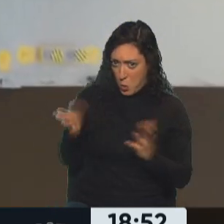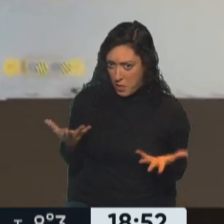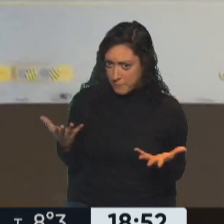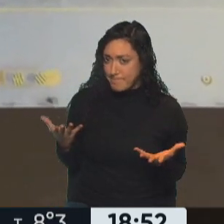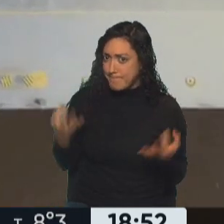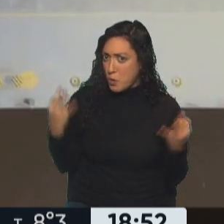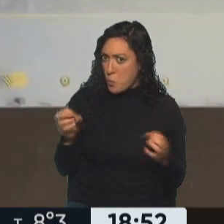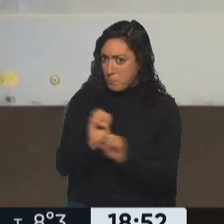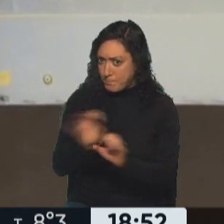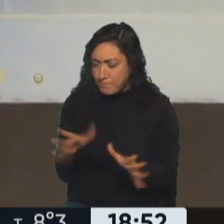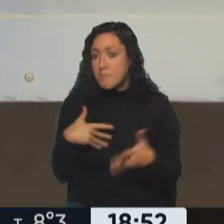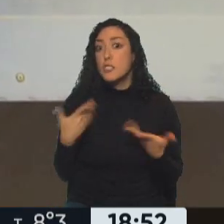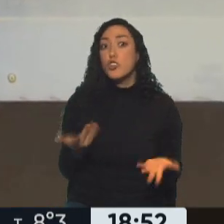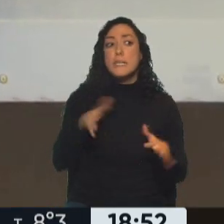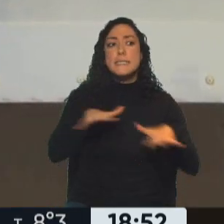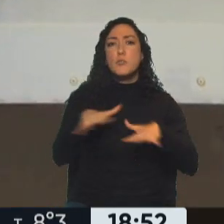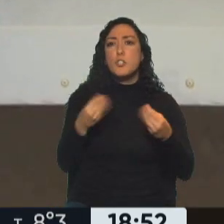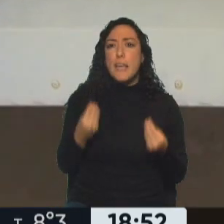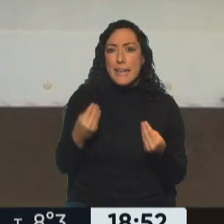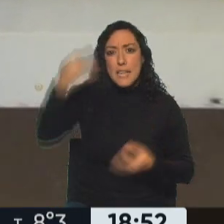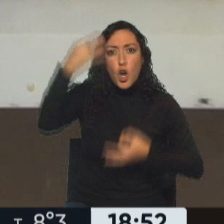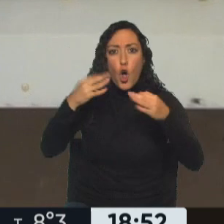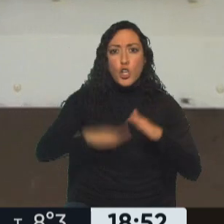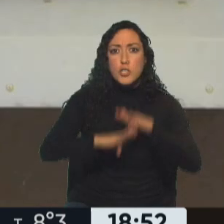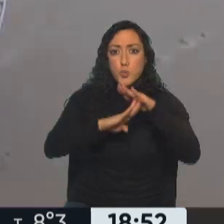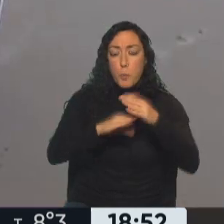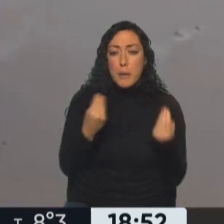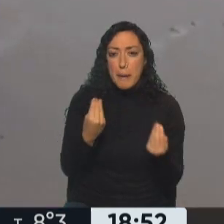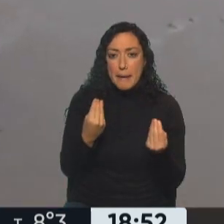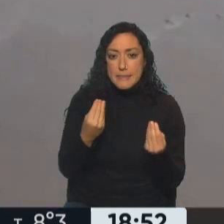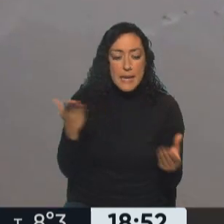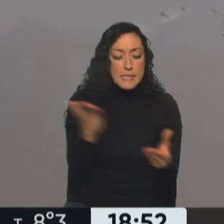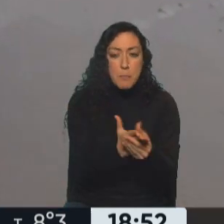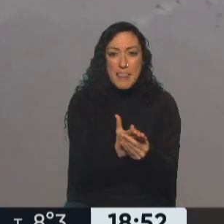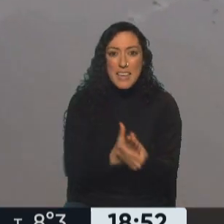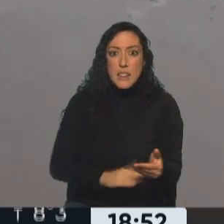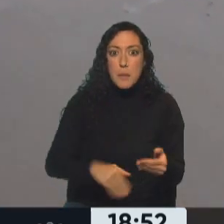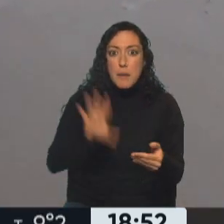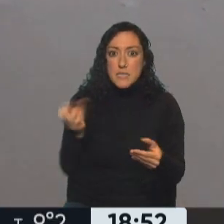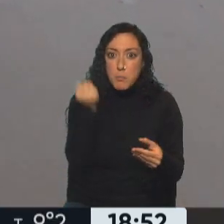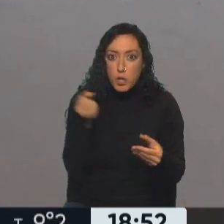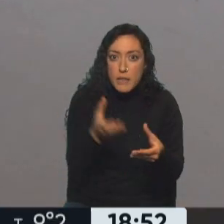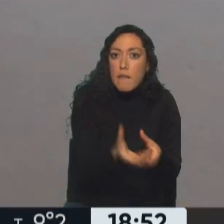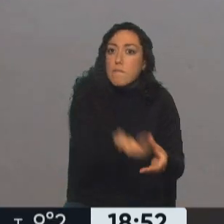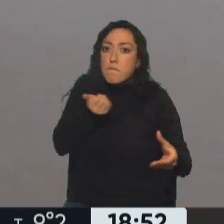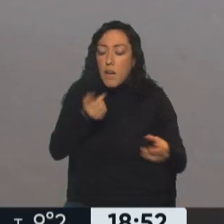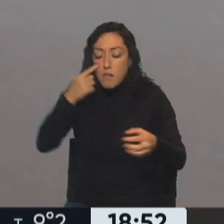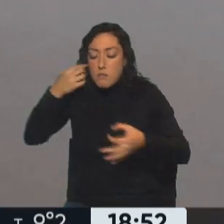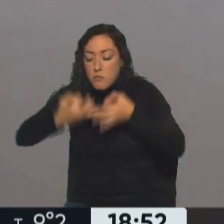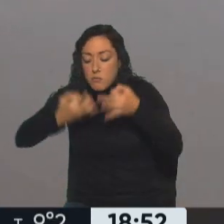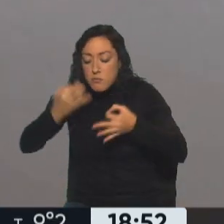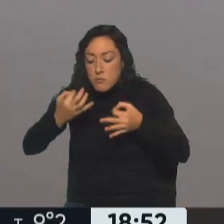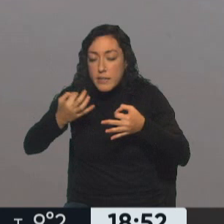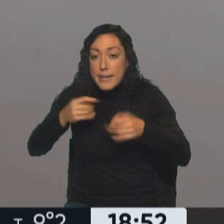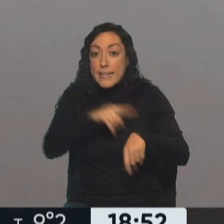esa situación, lo que hizo la Corte fue pedir el expediente principal para analizarlo y en el